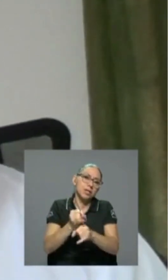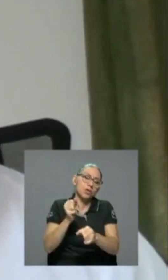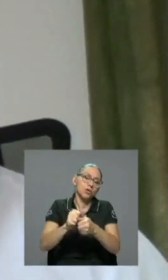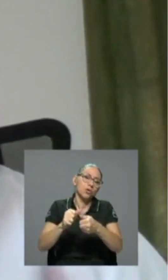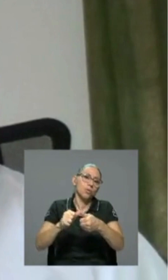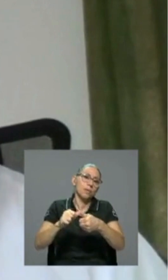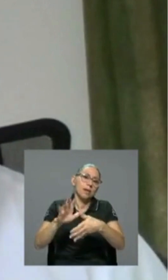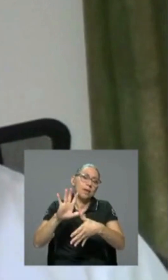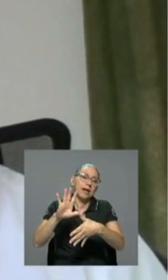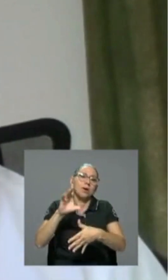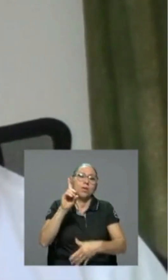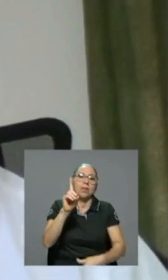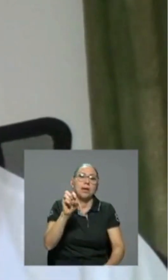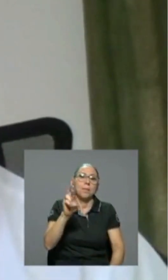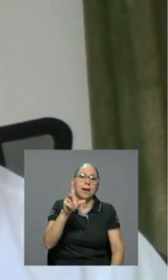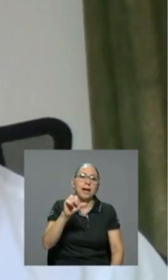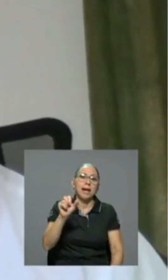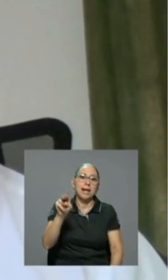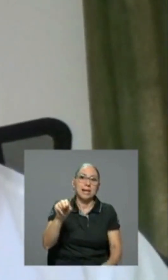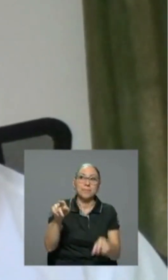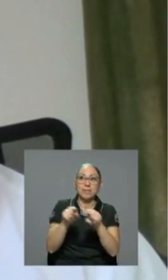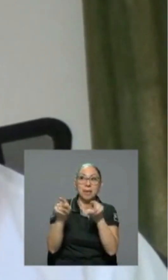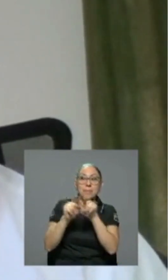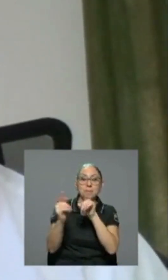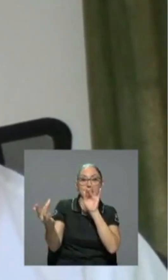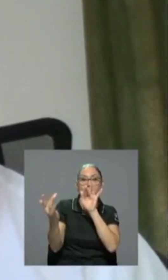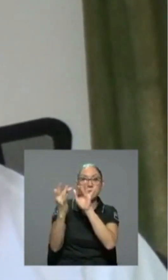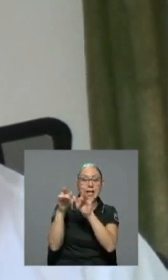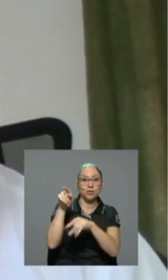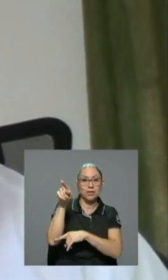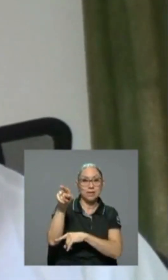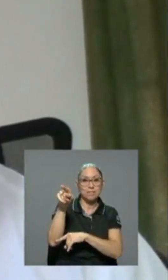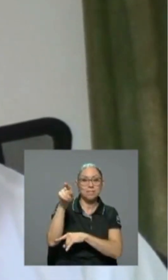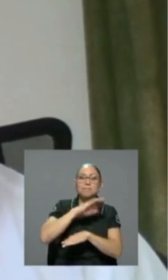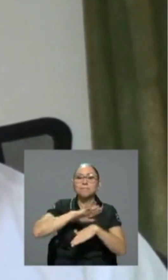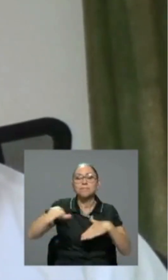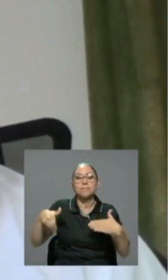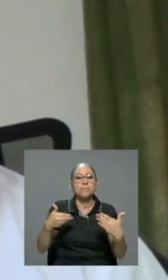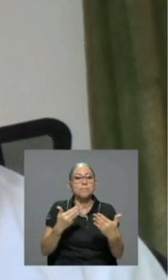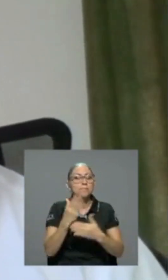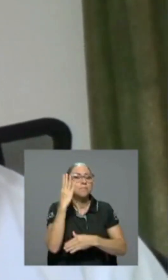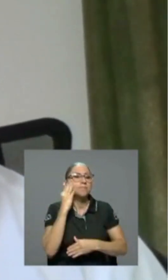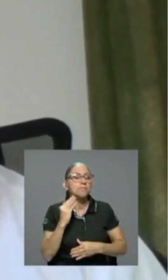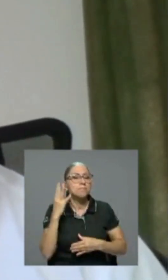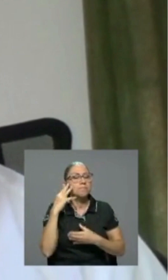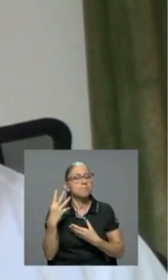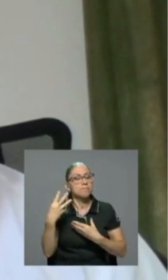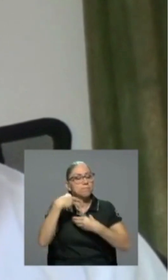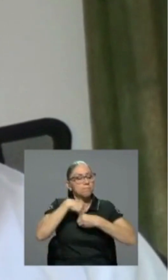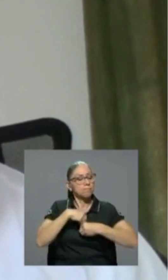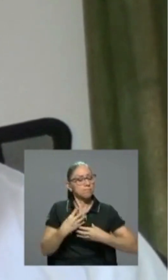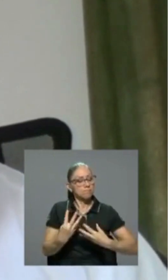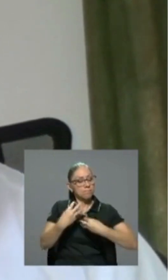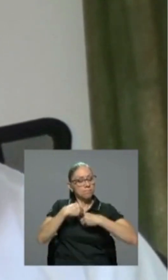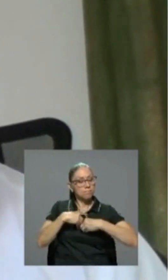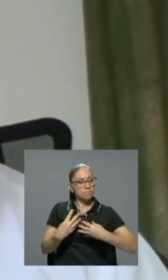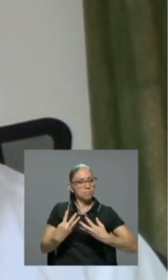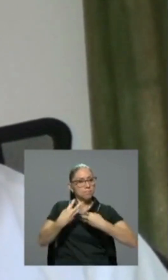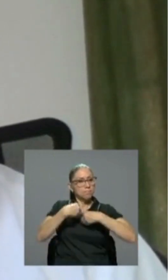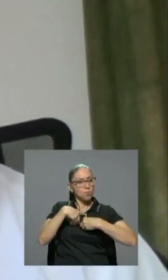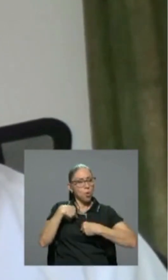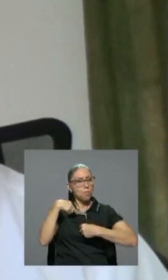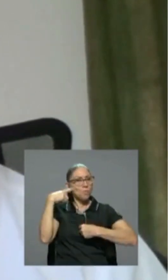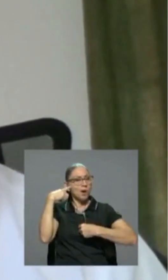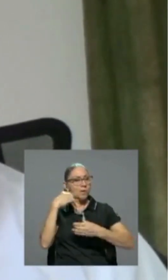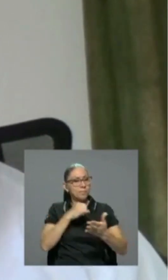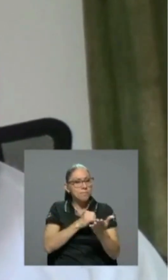y los contactos que también tuve allá, pues toda esa experiencia me fue llevando a indagar la historia